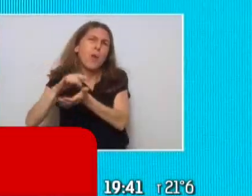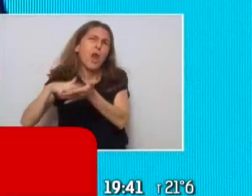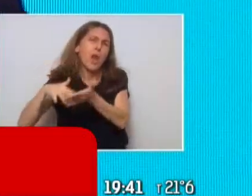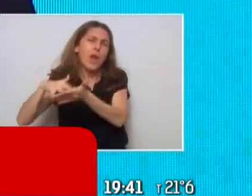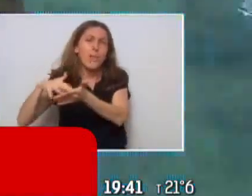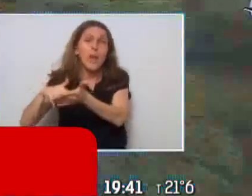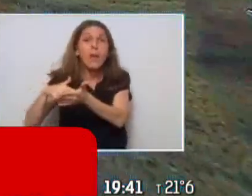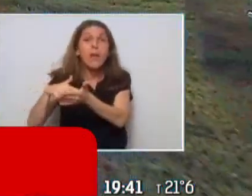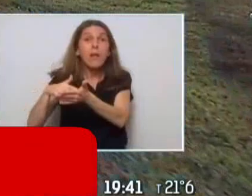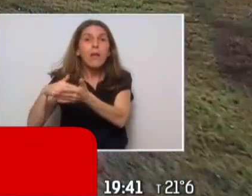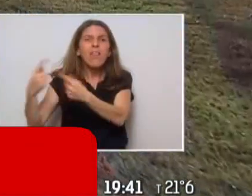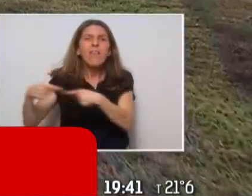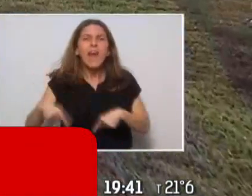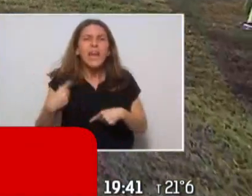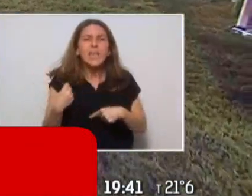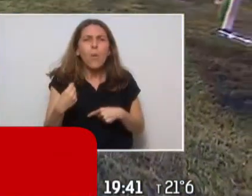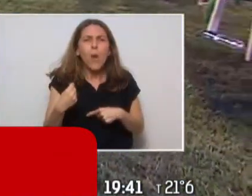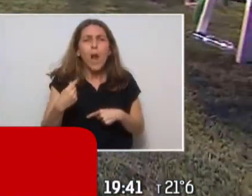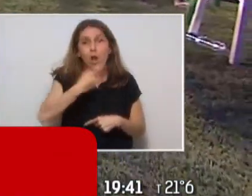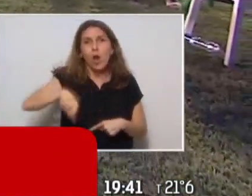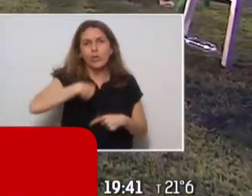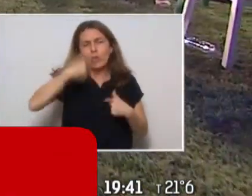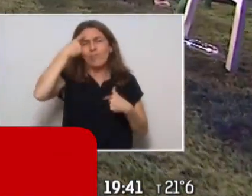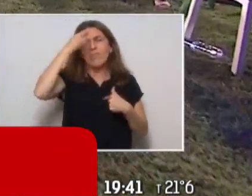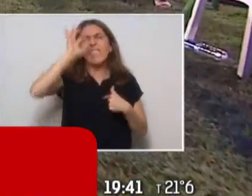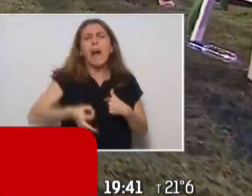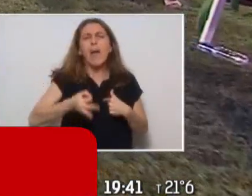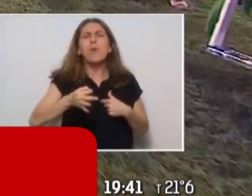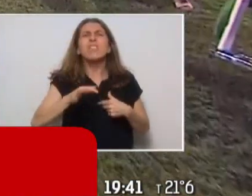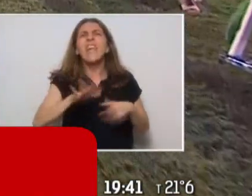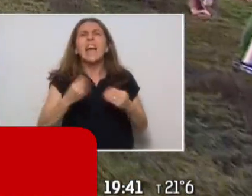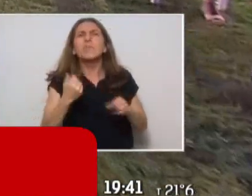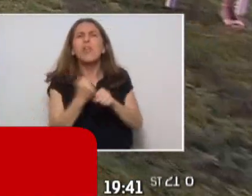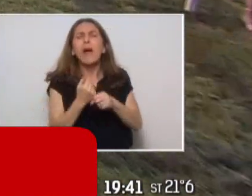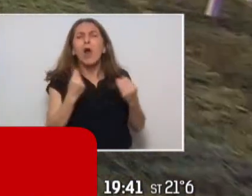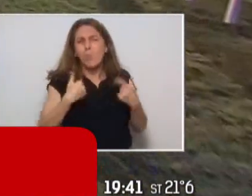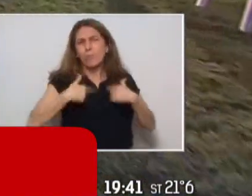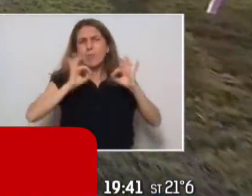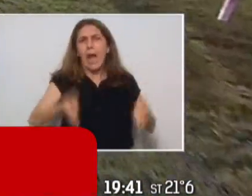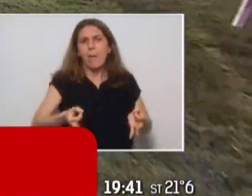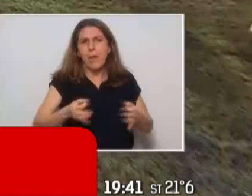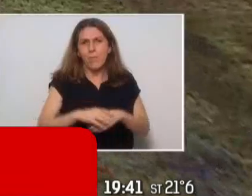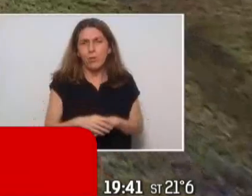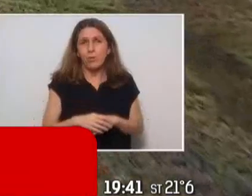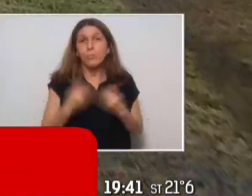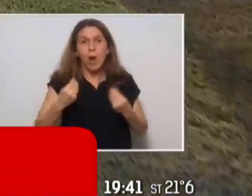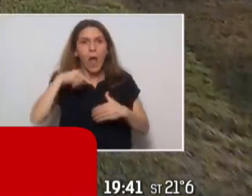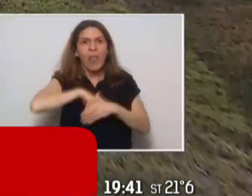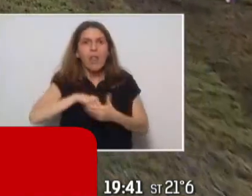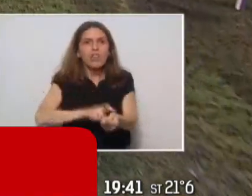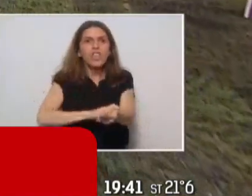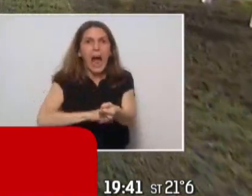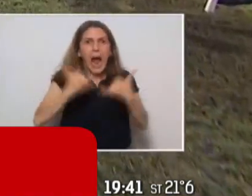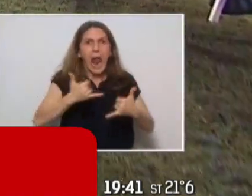La diferencia es que nosotros sí sabemos lo que tenemos que hacer, porque lo tenemos en nuestras